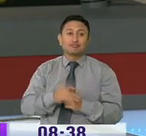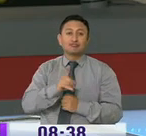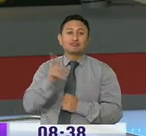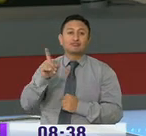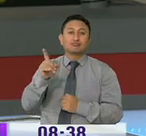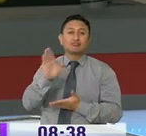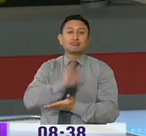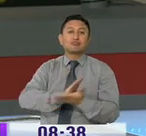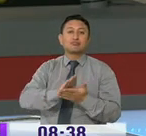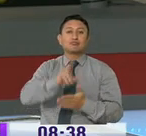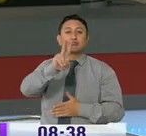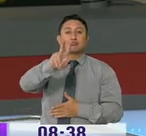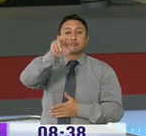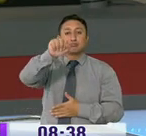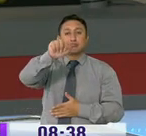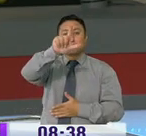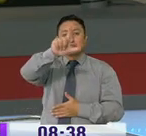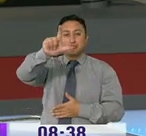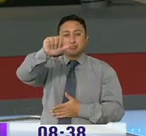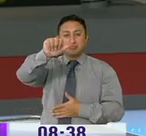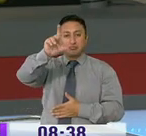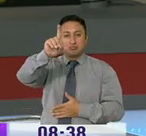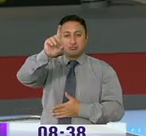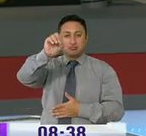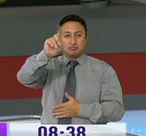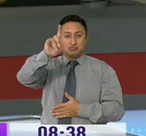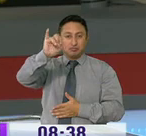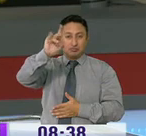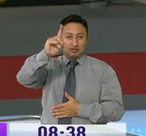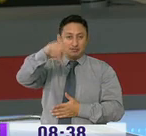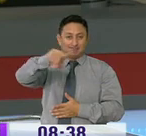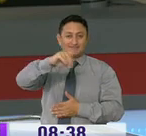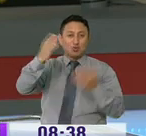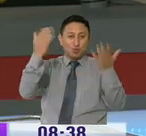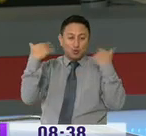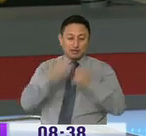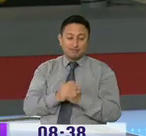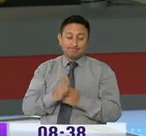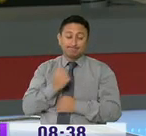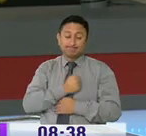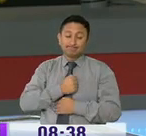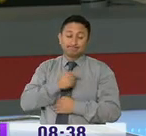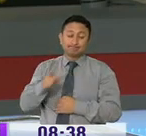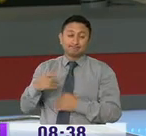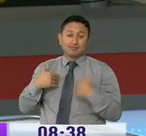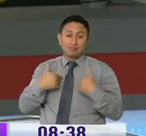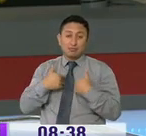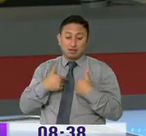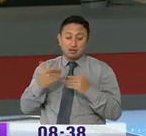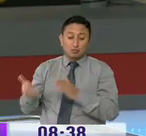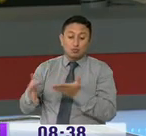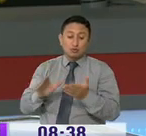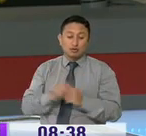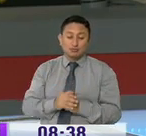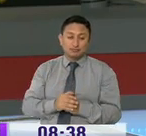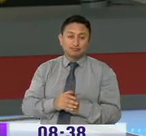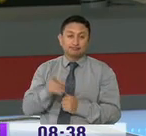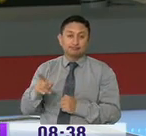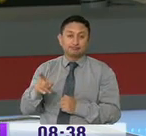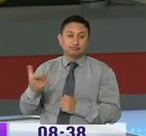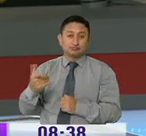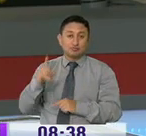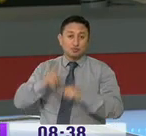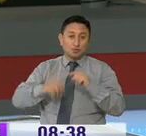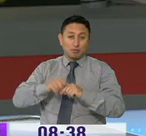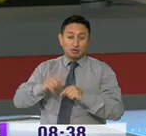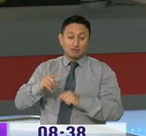la cooperativa Valladolid, en la isla Trinitaria, en Guayaquil. Lamentablemente este peludo que le estoy contando, pues murió. y su compañero de